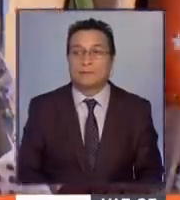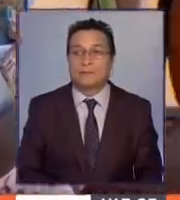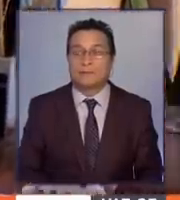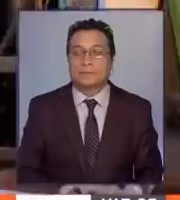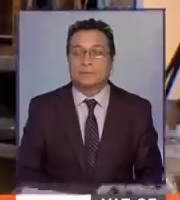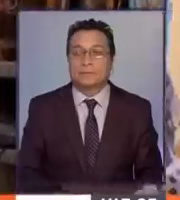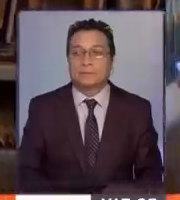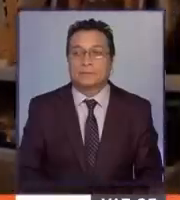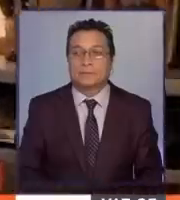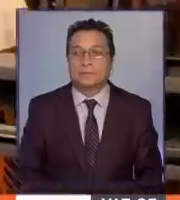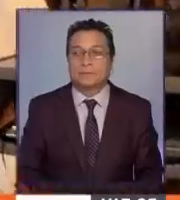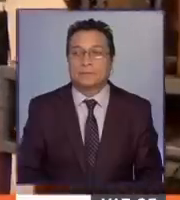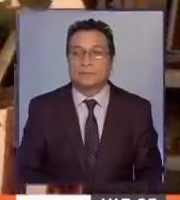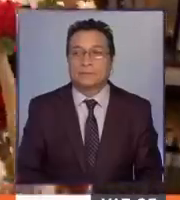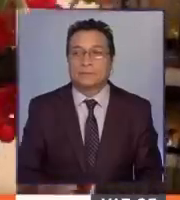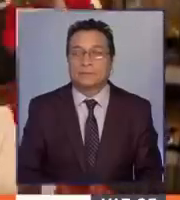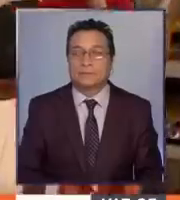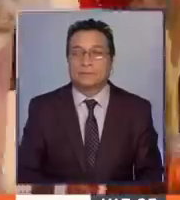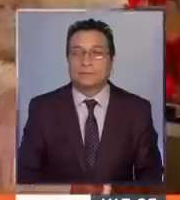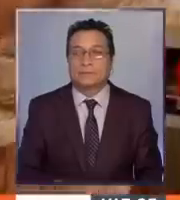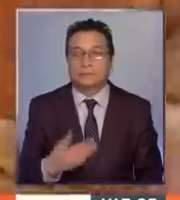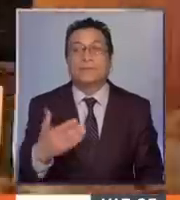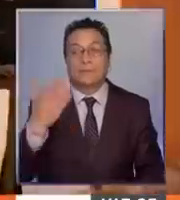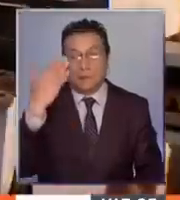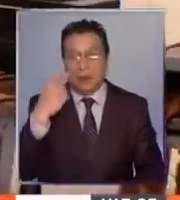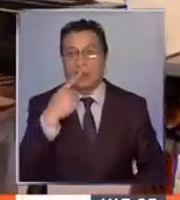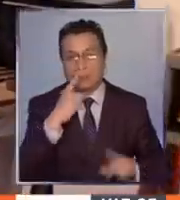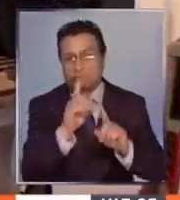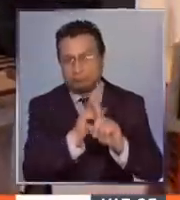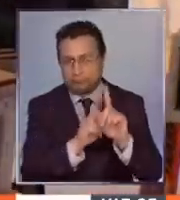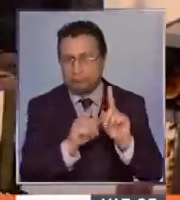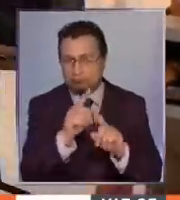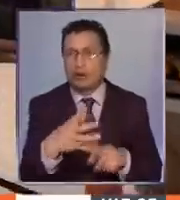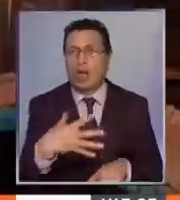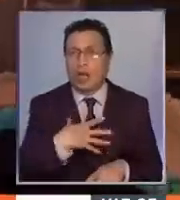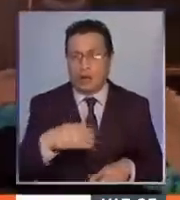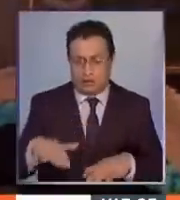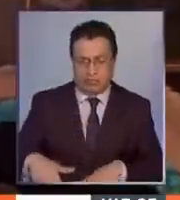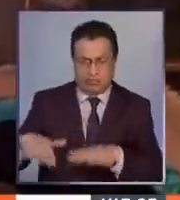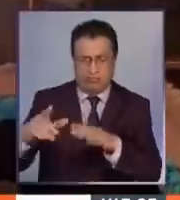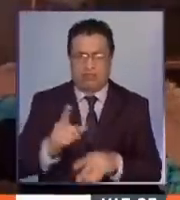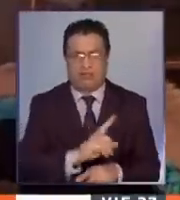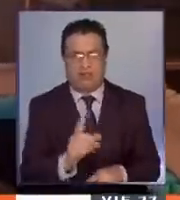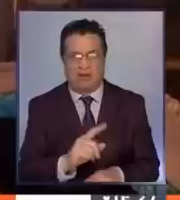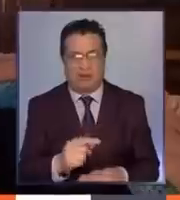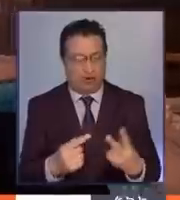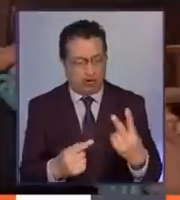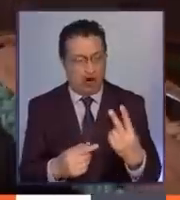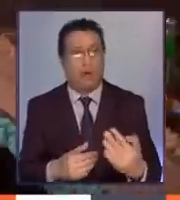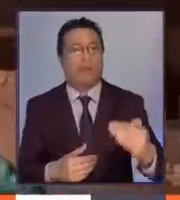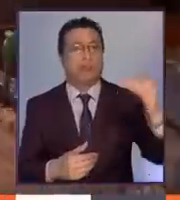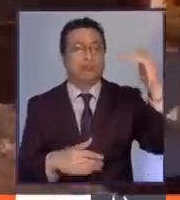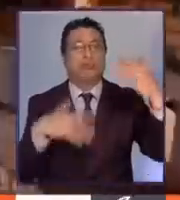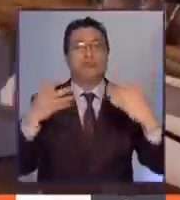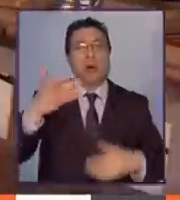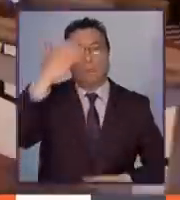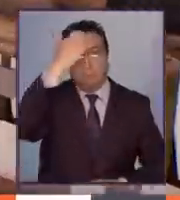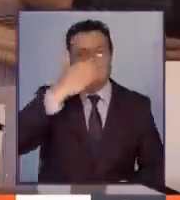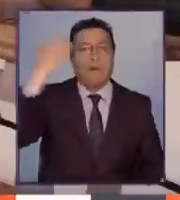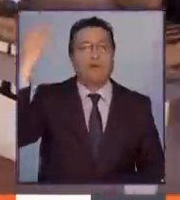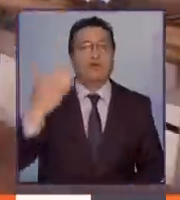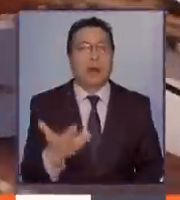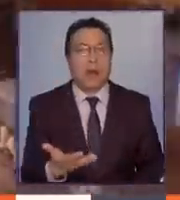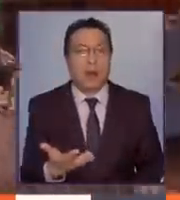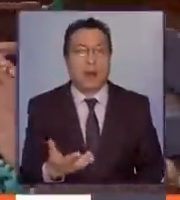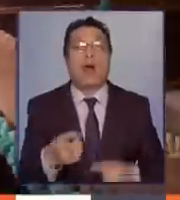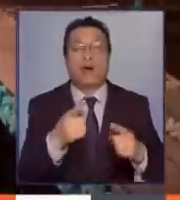Yo. Alguna vez lo cuestionaron por criar a sus hijos en este lugar, pero dos ya son profesionales. Muchas veces lo